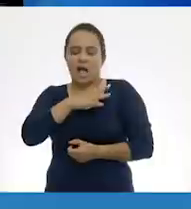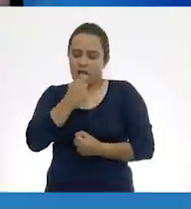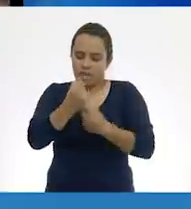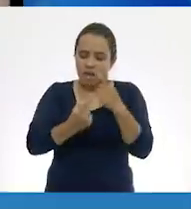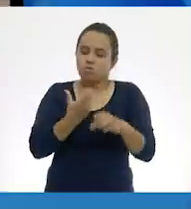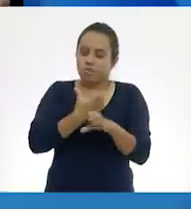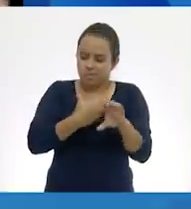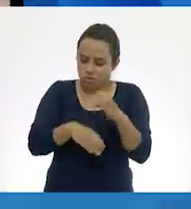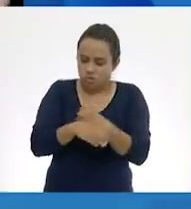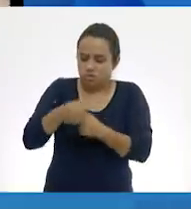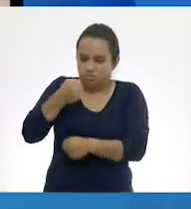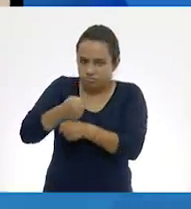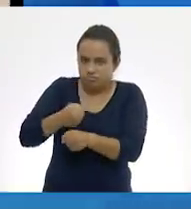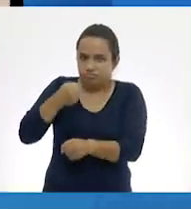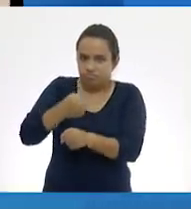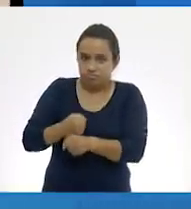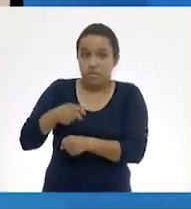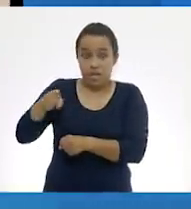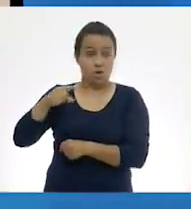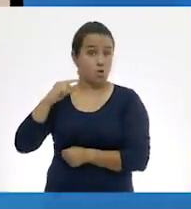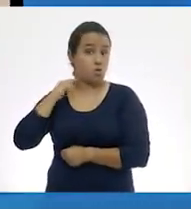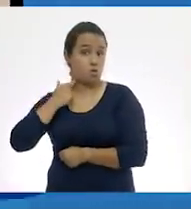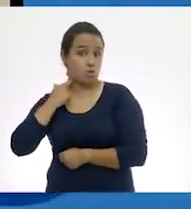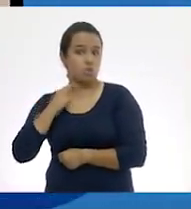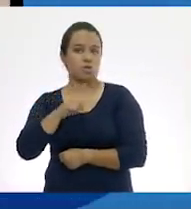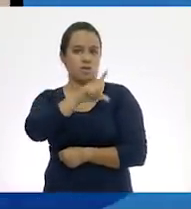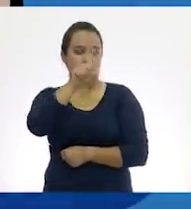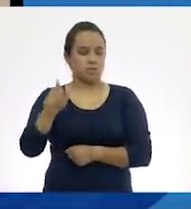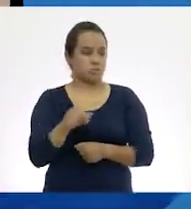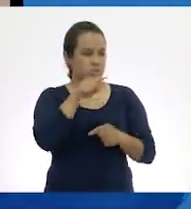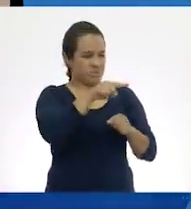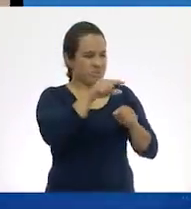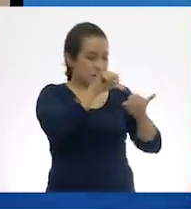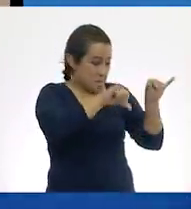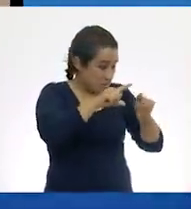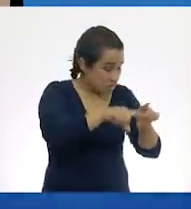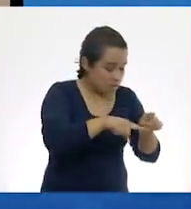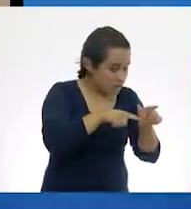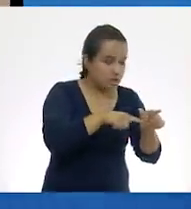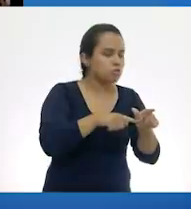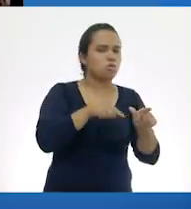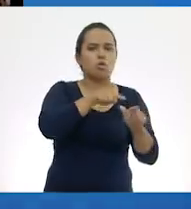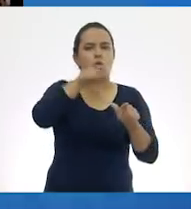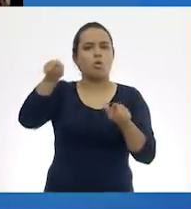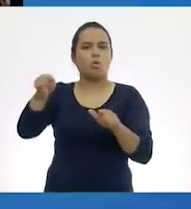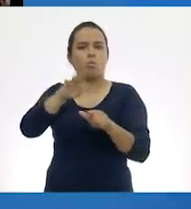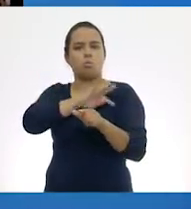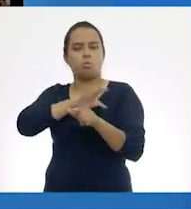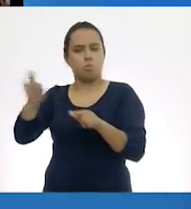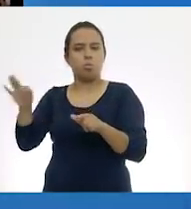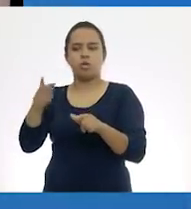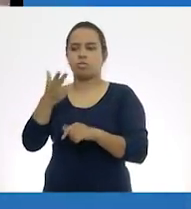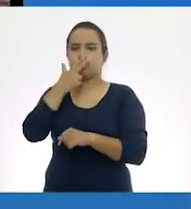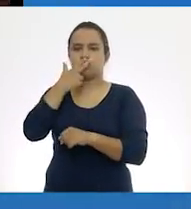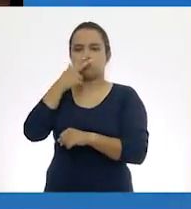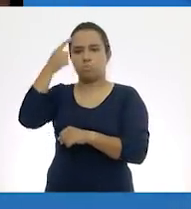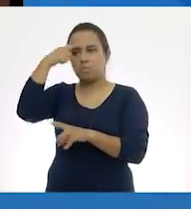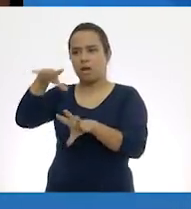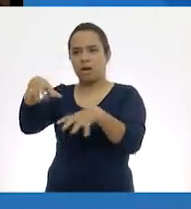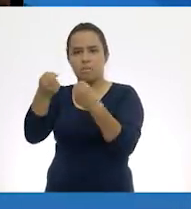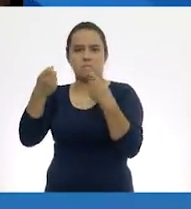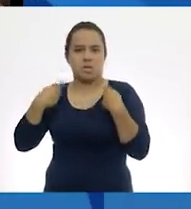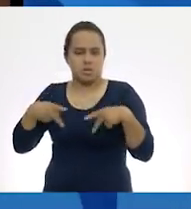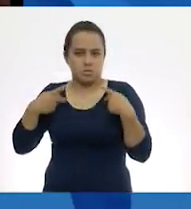que pulir antes de que este mismo robot abandone el laboratorio e inicie su actividad como una poderosa herramienta de